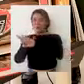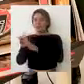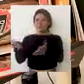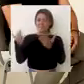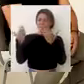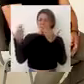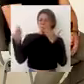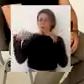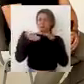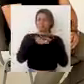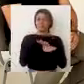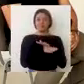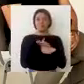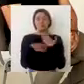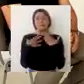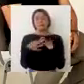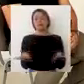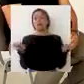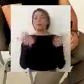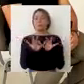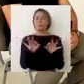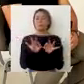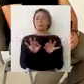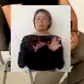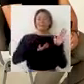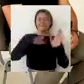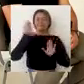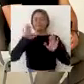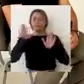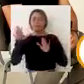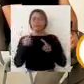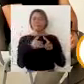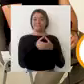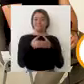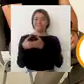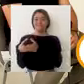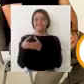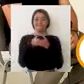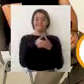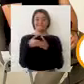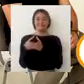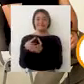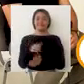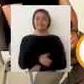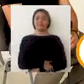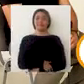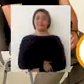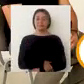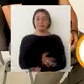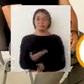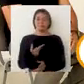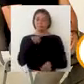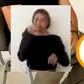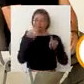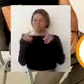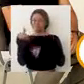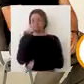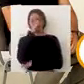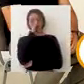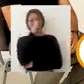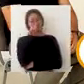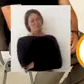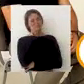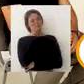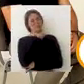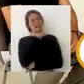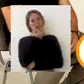fue estas convocatorias a participar de estos dos clubes. Pero muchos de ustedes se preguntan, oigan, ¿y qué es esa